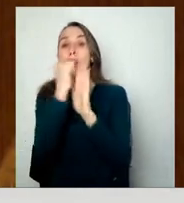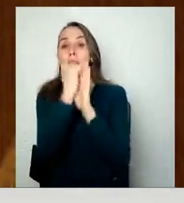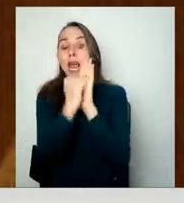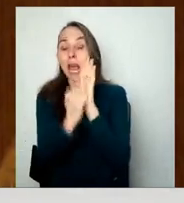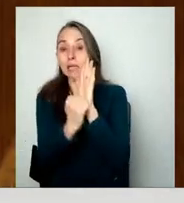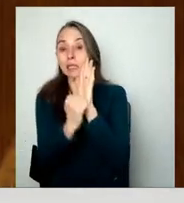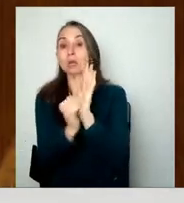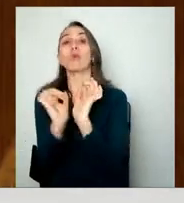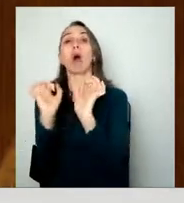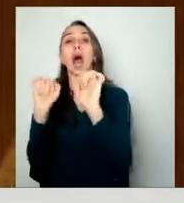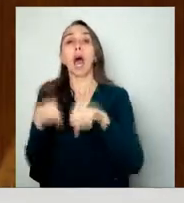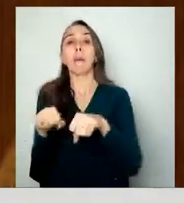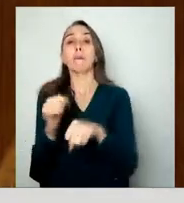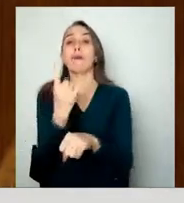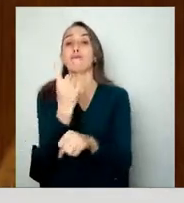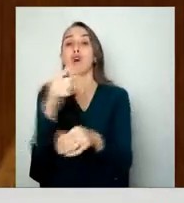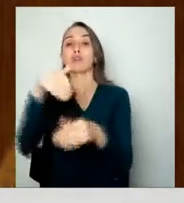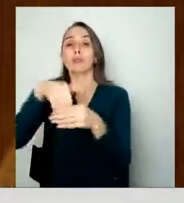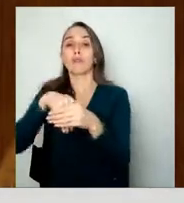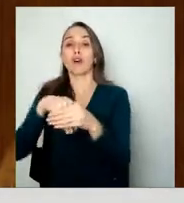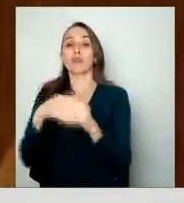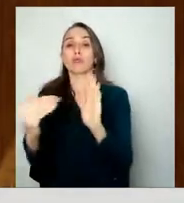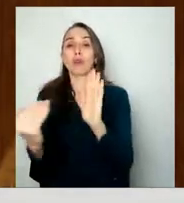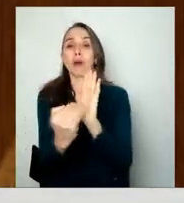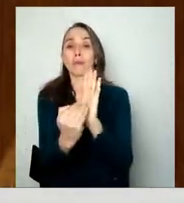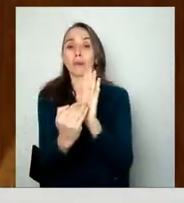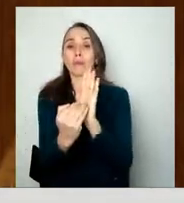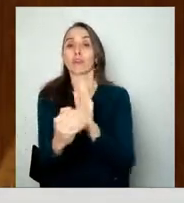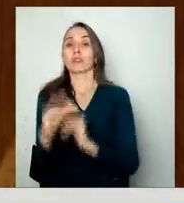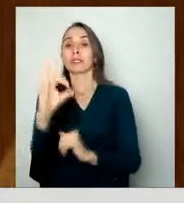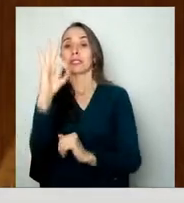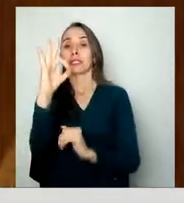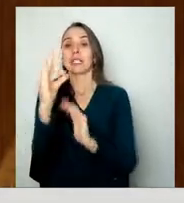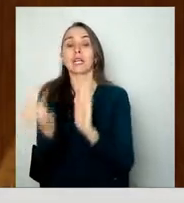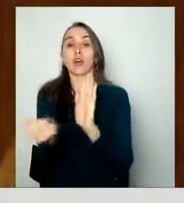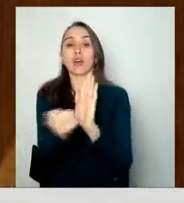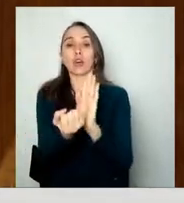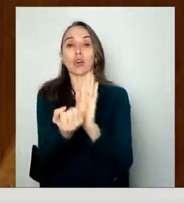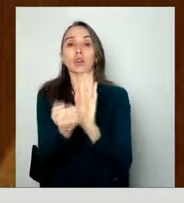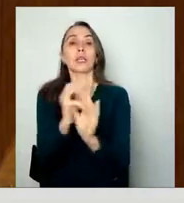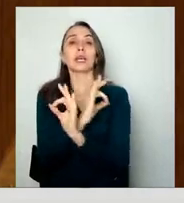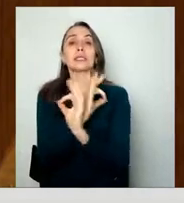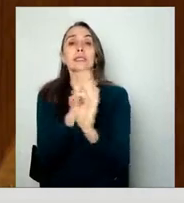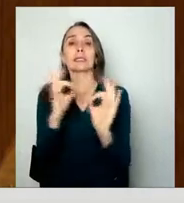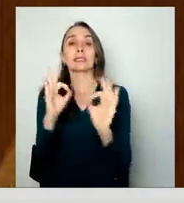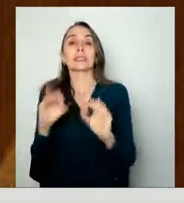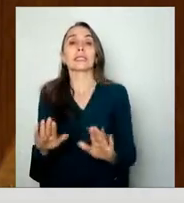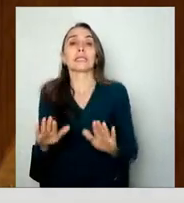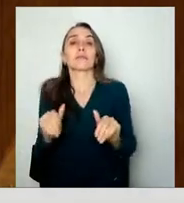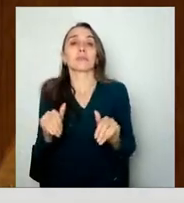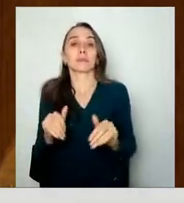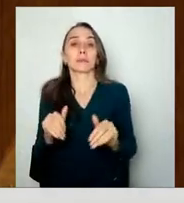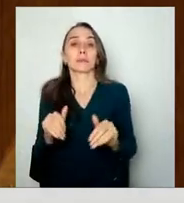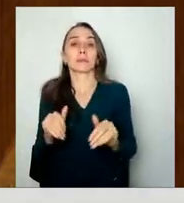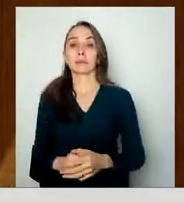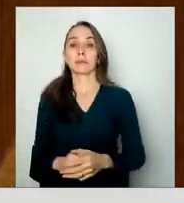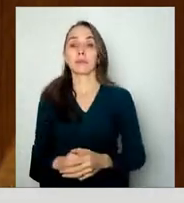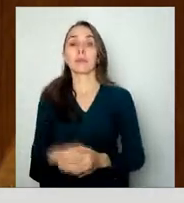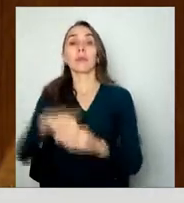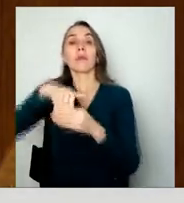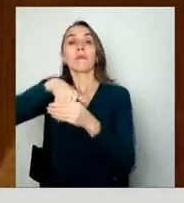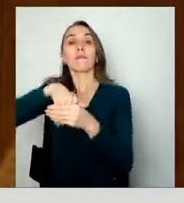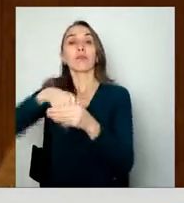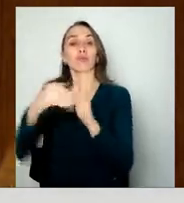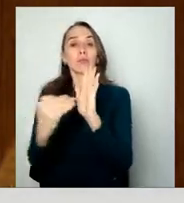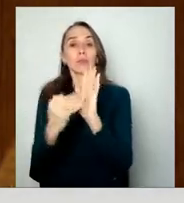aprobó por 11 votos a favor Cero en contra y ninguna abstención votarán a favor los